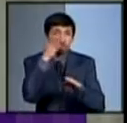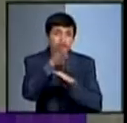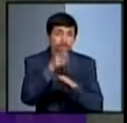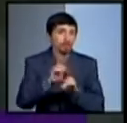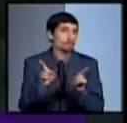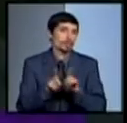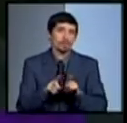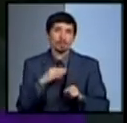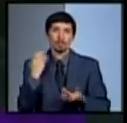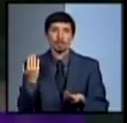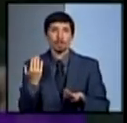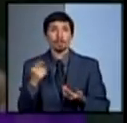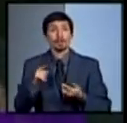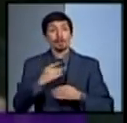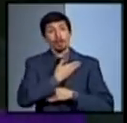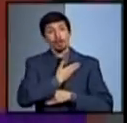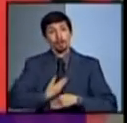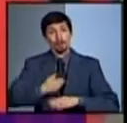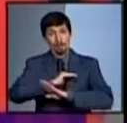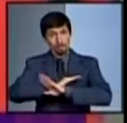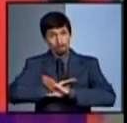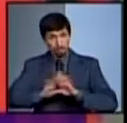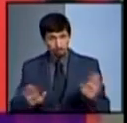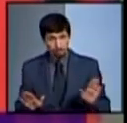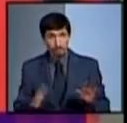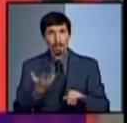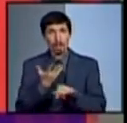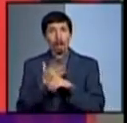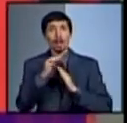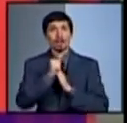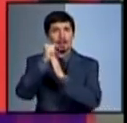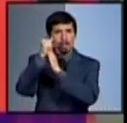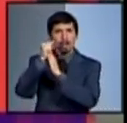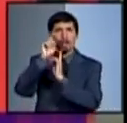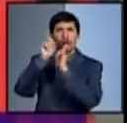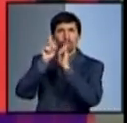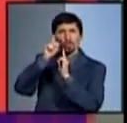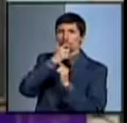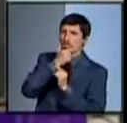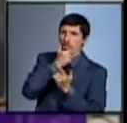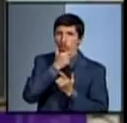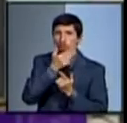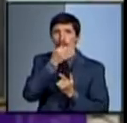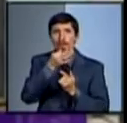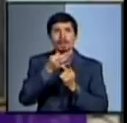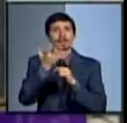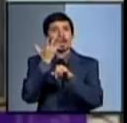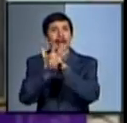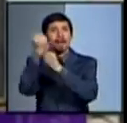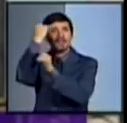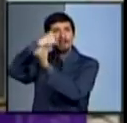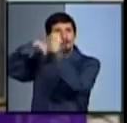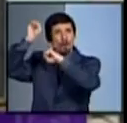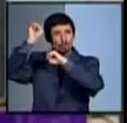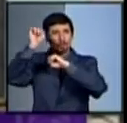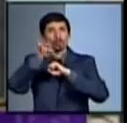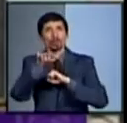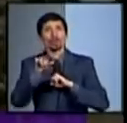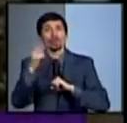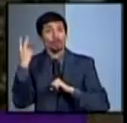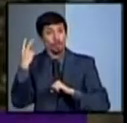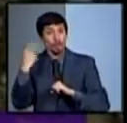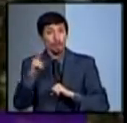Terminaba así el gobierno de un líder carismático y cuestionado que comandó la llamada Revolución Bolivariana y que